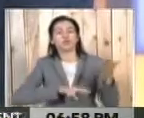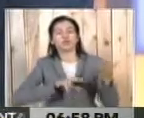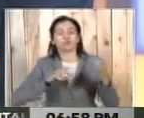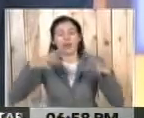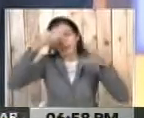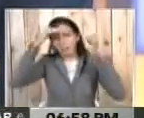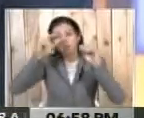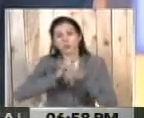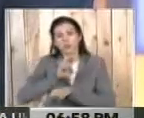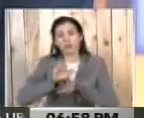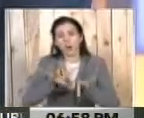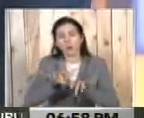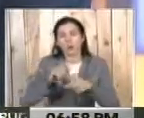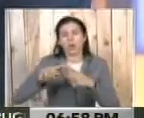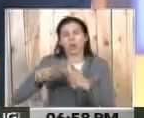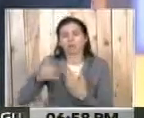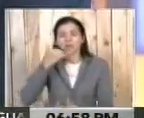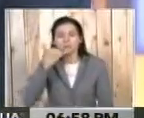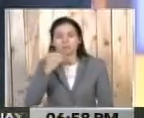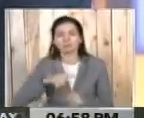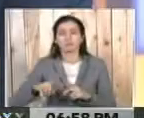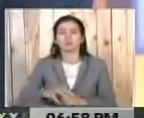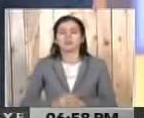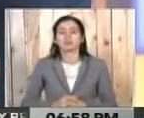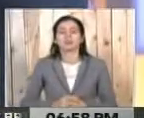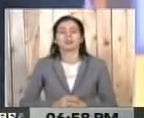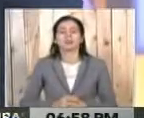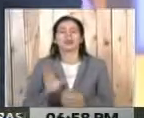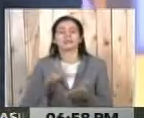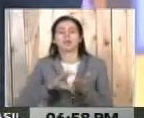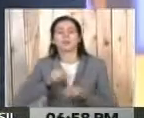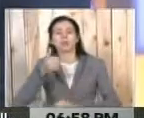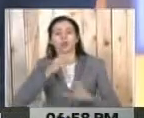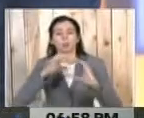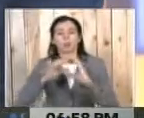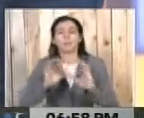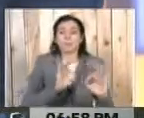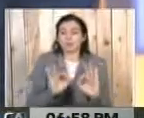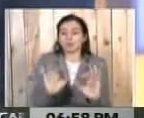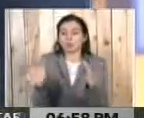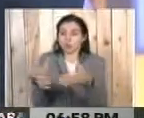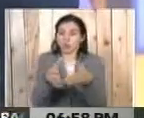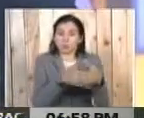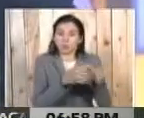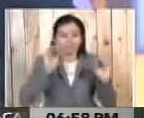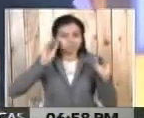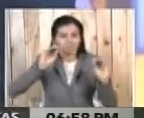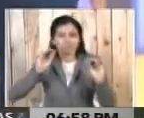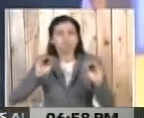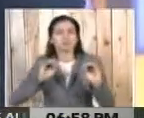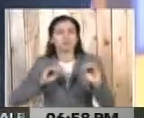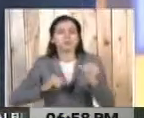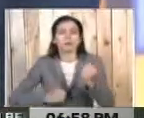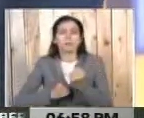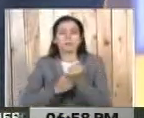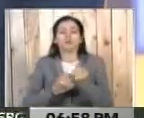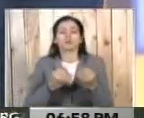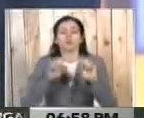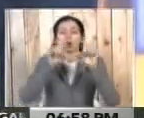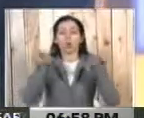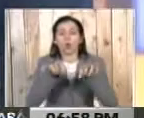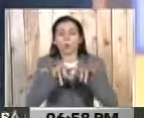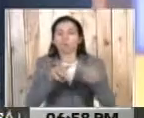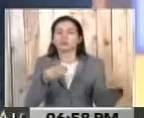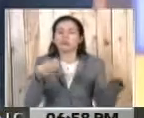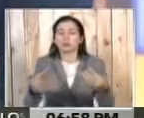de formación en todo el país a través del despliegue del Estado Mayor Comunicacional, ahí se están reparando equipos, se están dando algunos apoyos en materia de computadoras, se están entregando